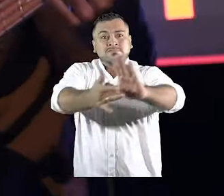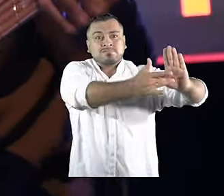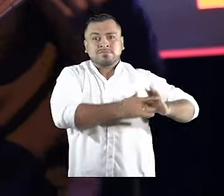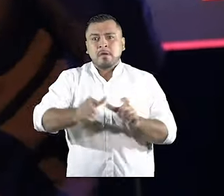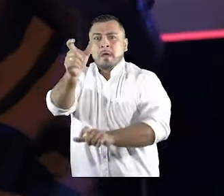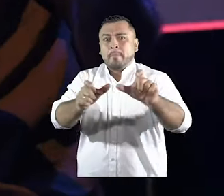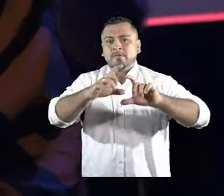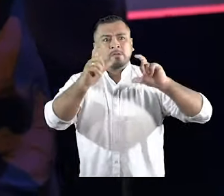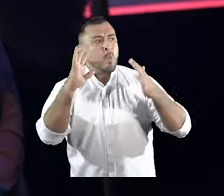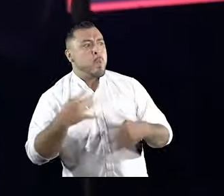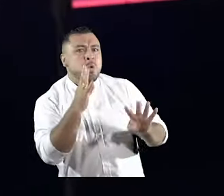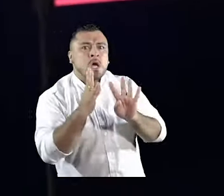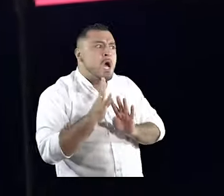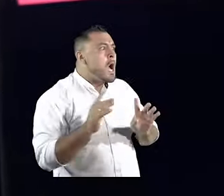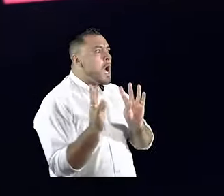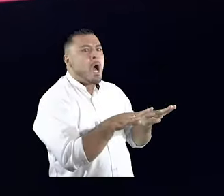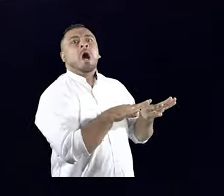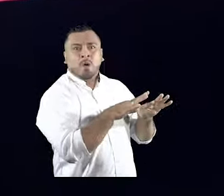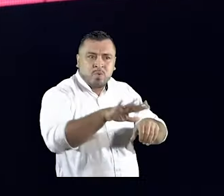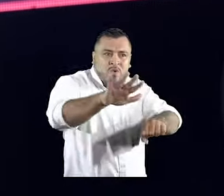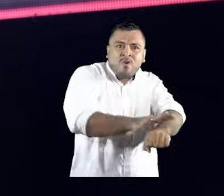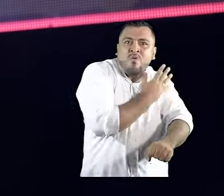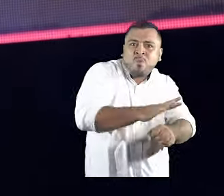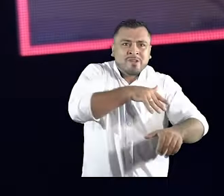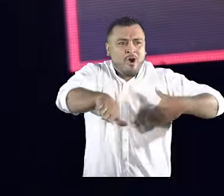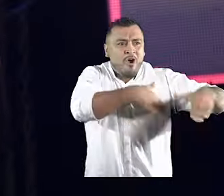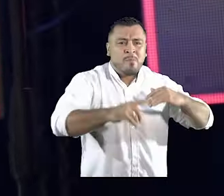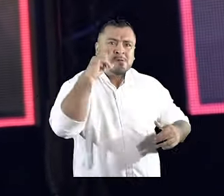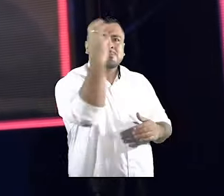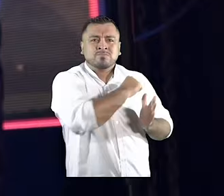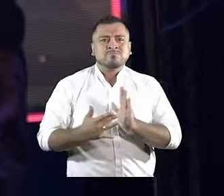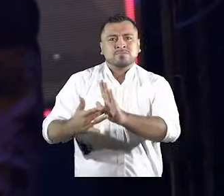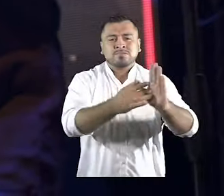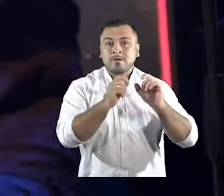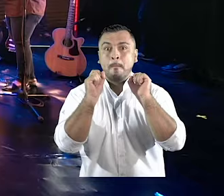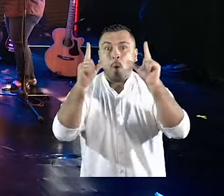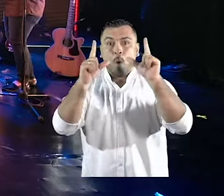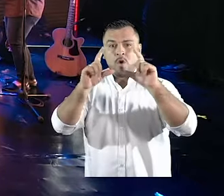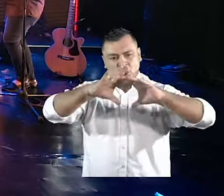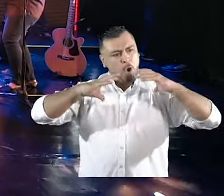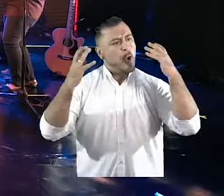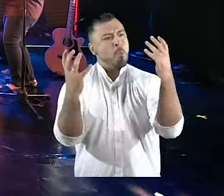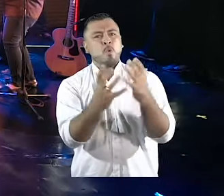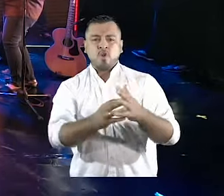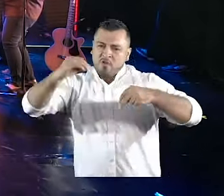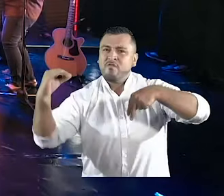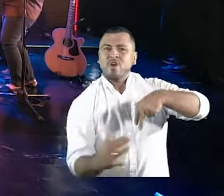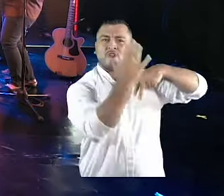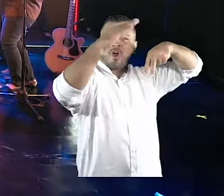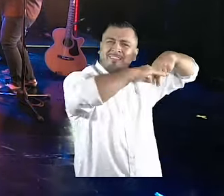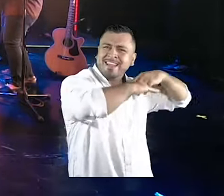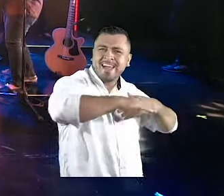ventana, conquistaríamos el alma de gente sincera y sana. Vean que lo demostramos con el clic de la campana y al mundo lo